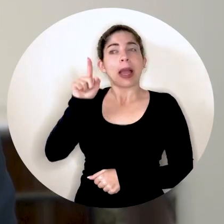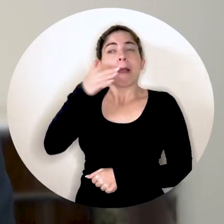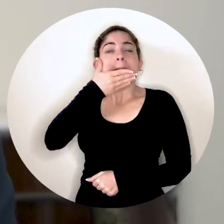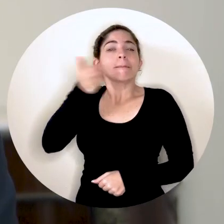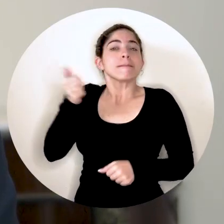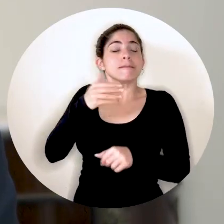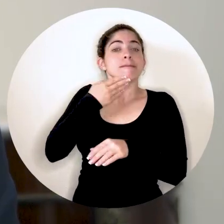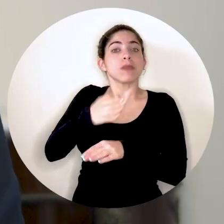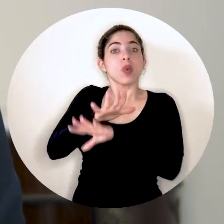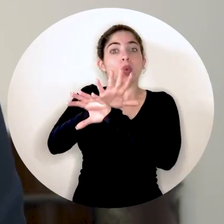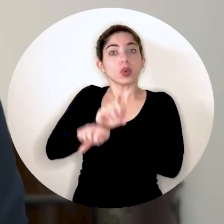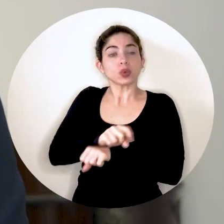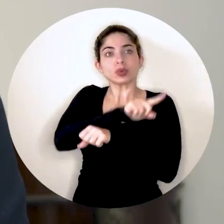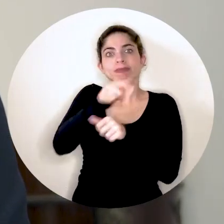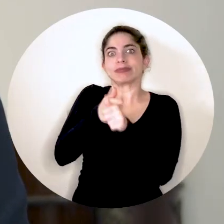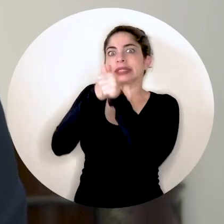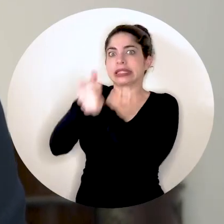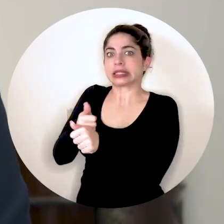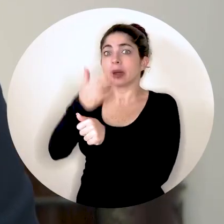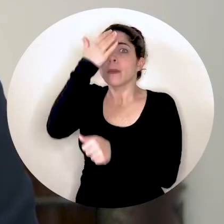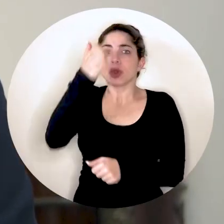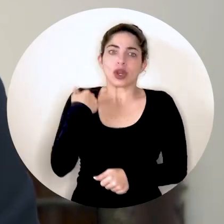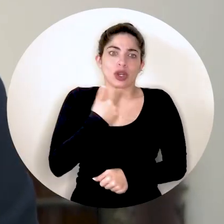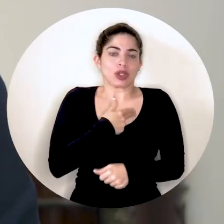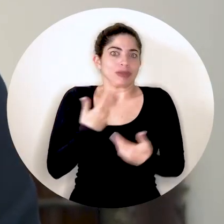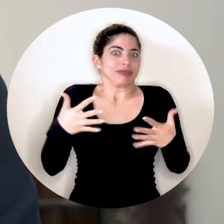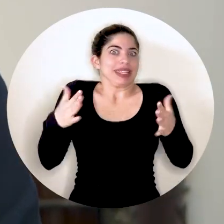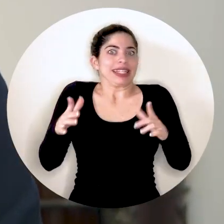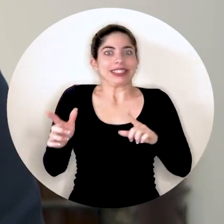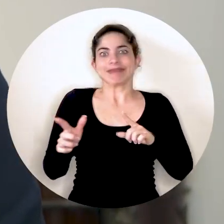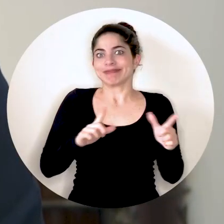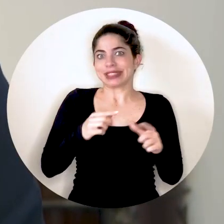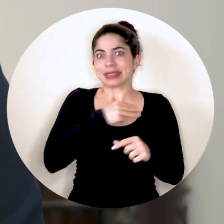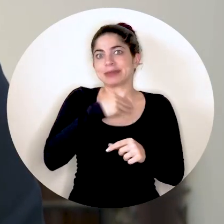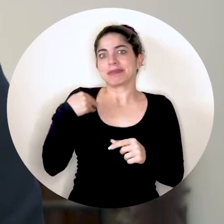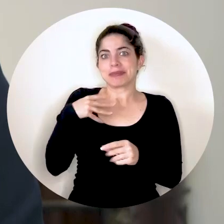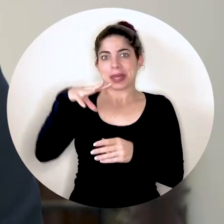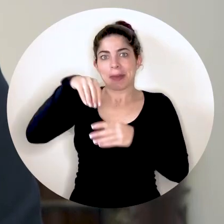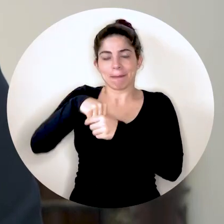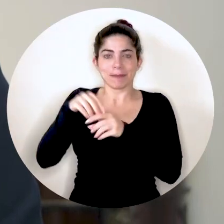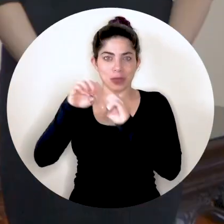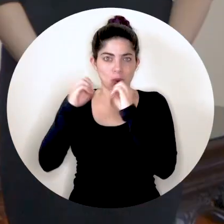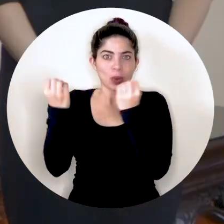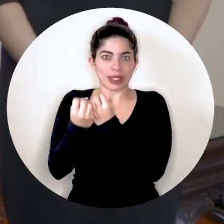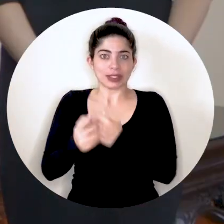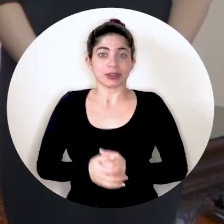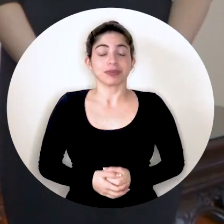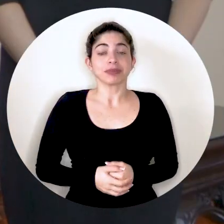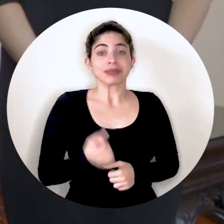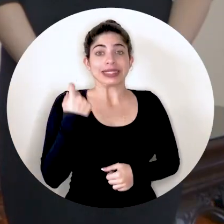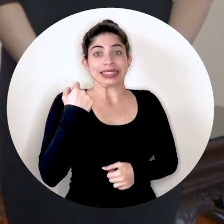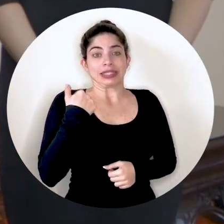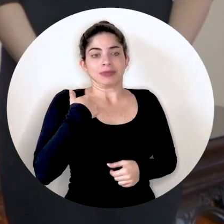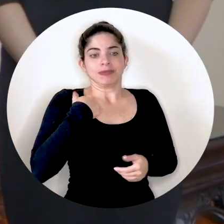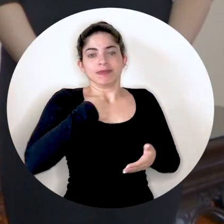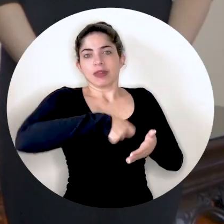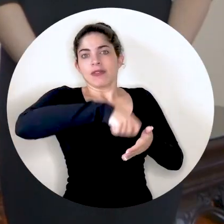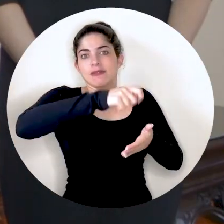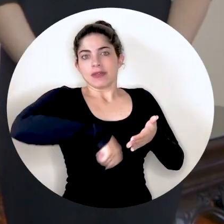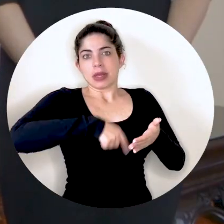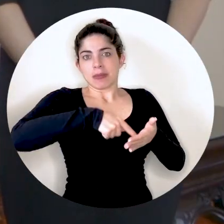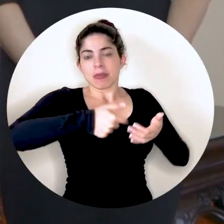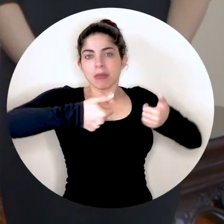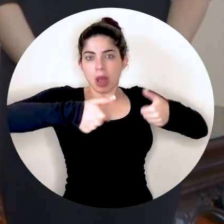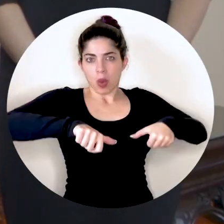las mejores prácticas, pues nosotros ya somos prácticamente miembros de esa organización. Recién acabo de